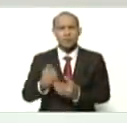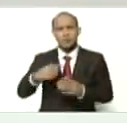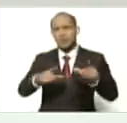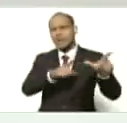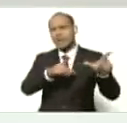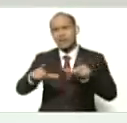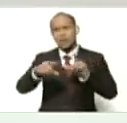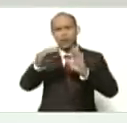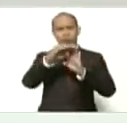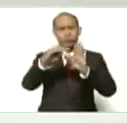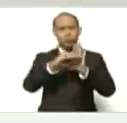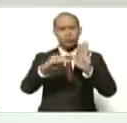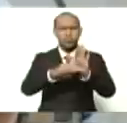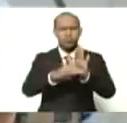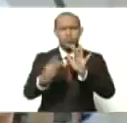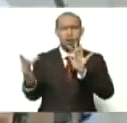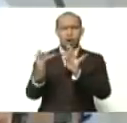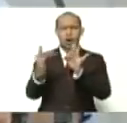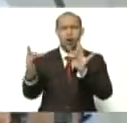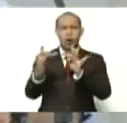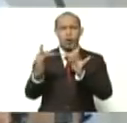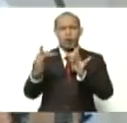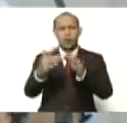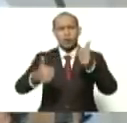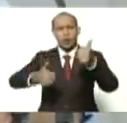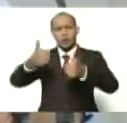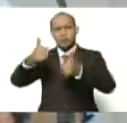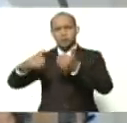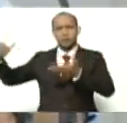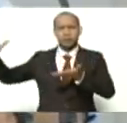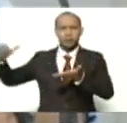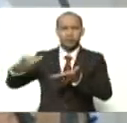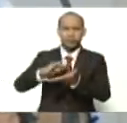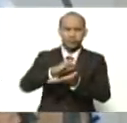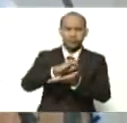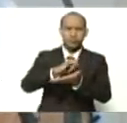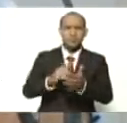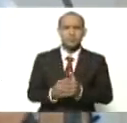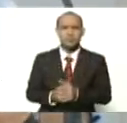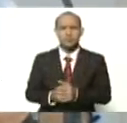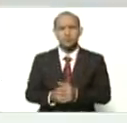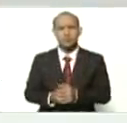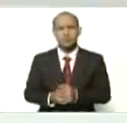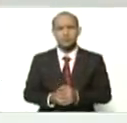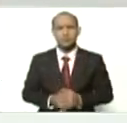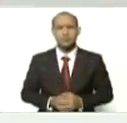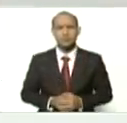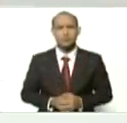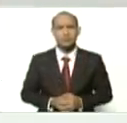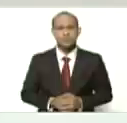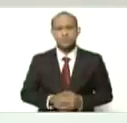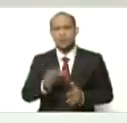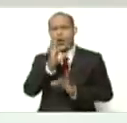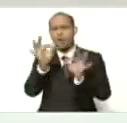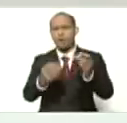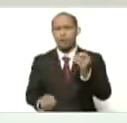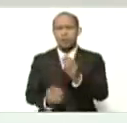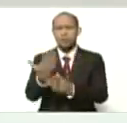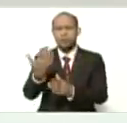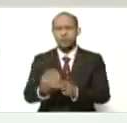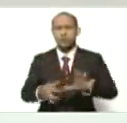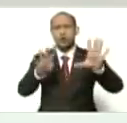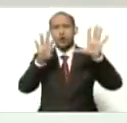de contactar las autoridades aeronáuticas para tomar cartas en el asunto las nueve